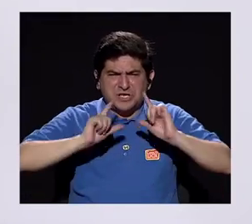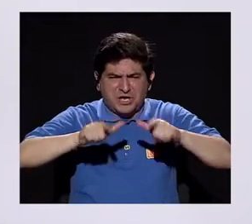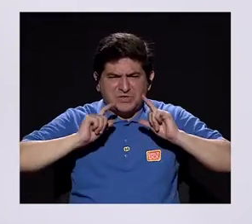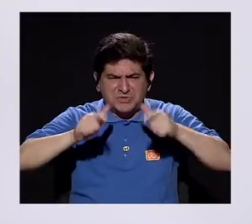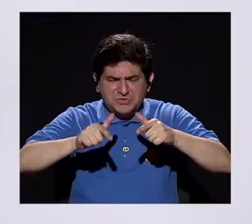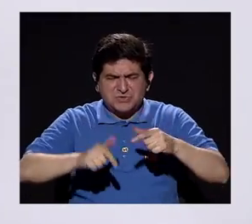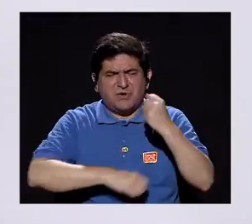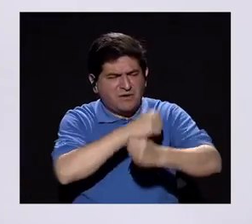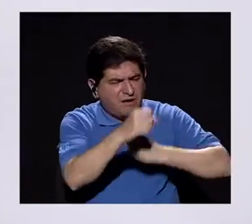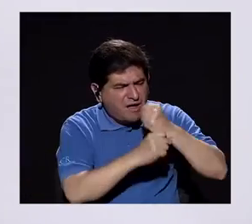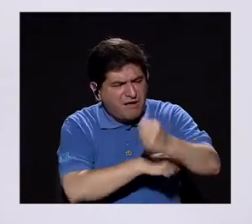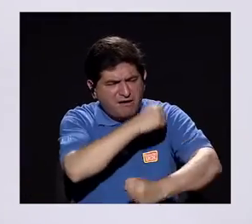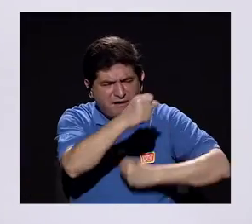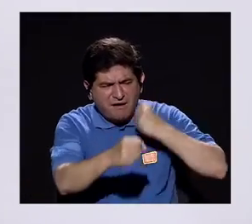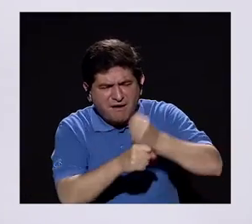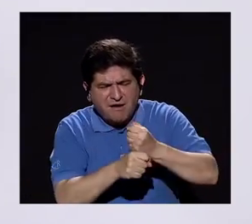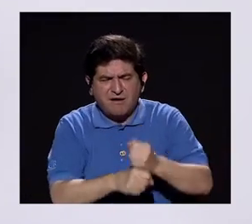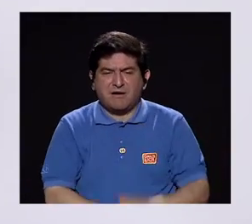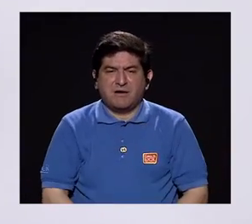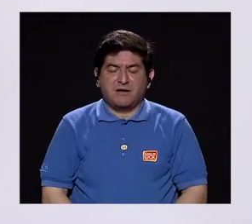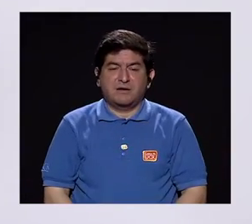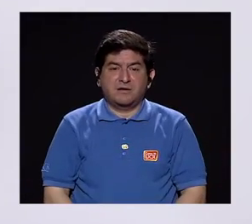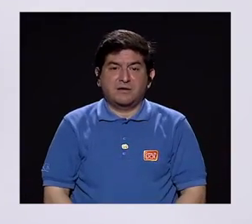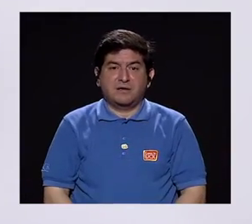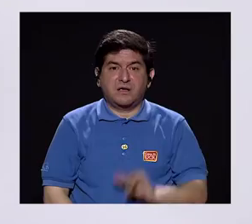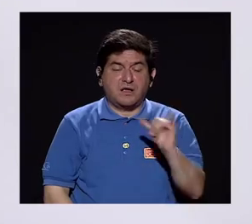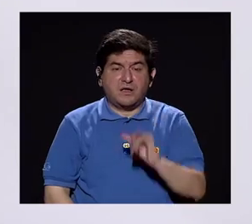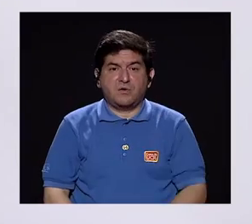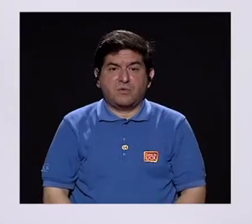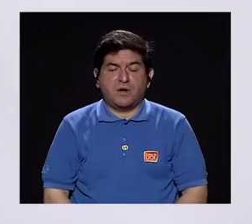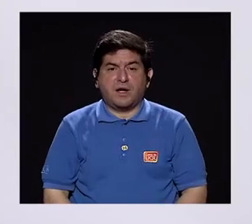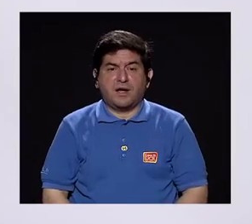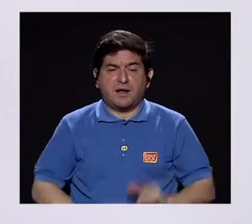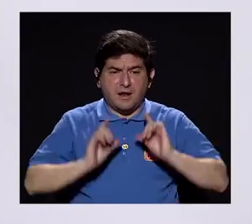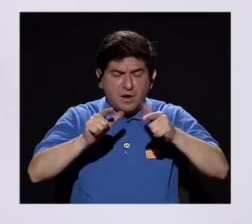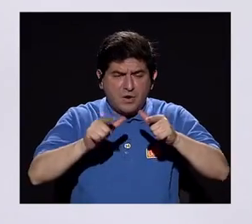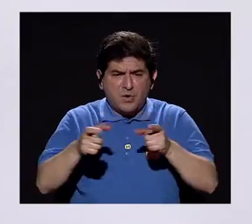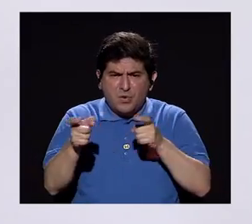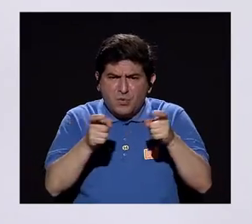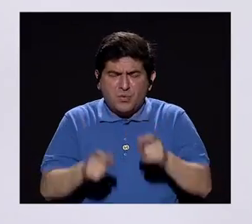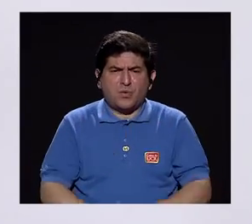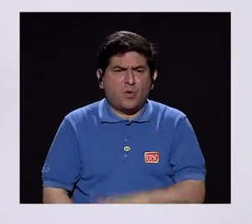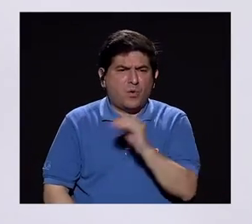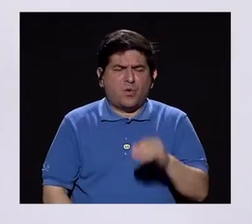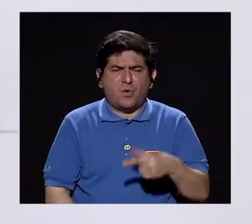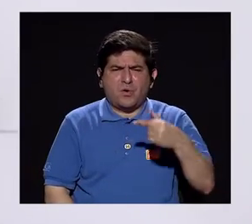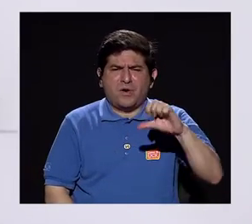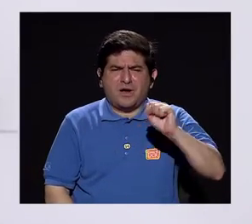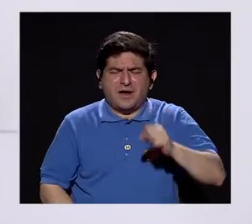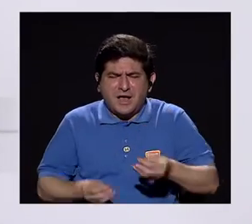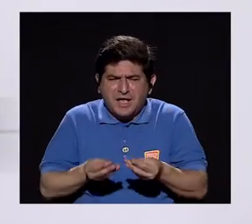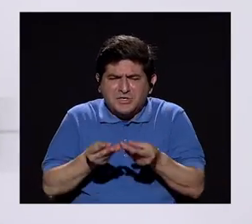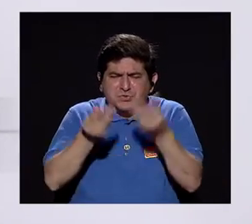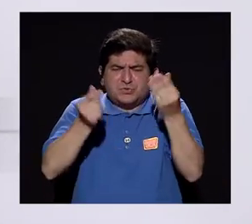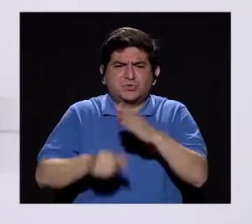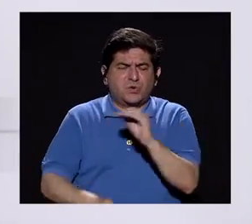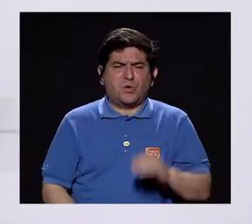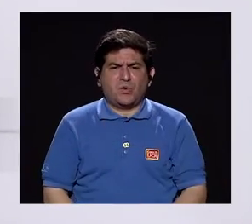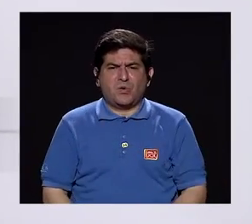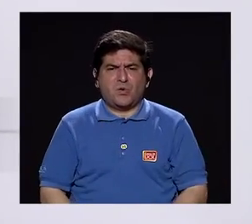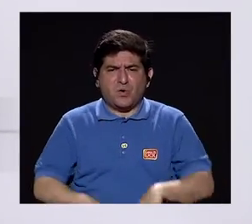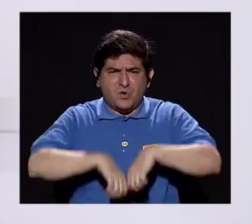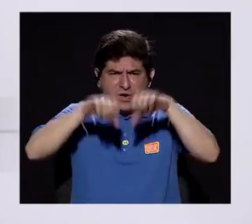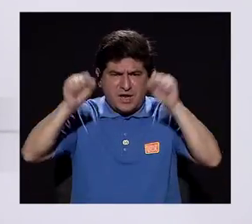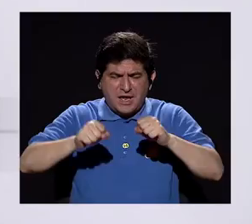años este el manejo de residuos en general verdad emisiones de gas los residuos sólidos que se producían del